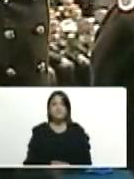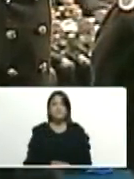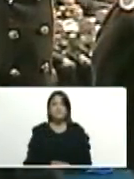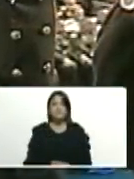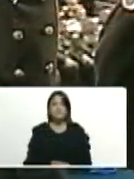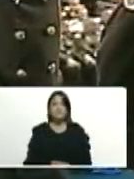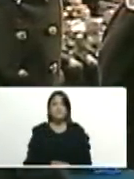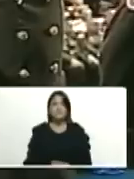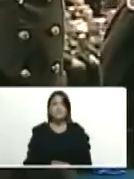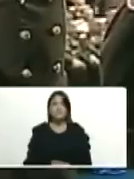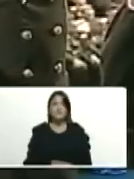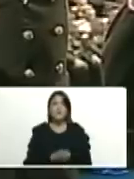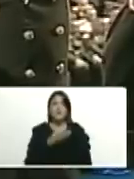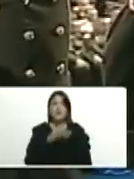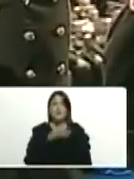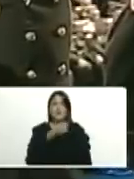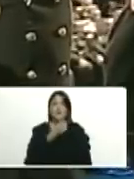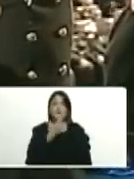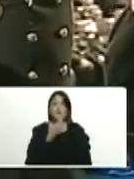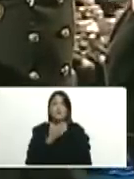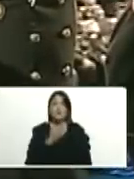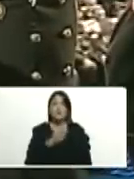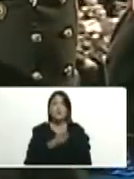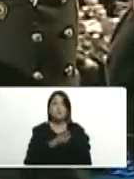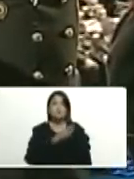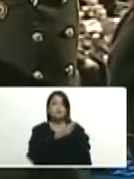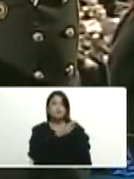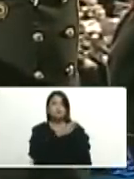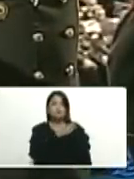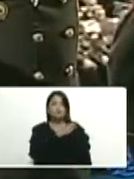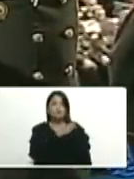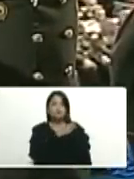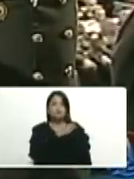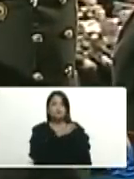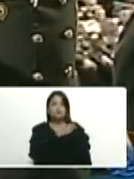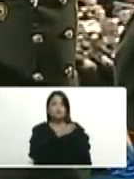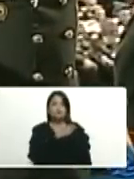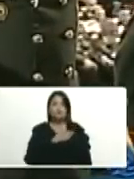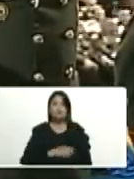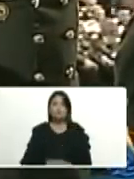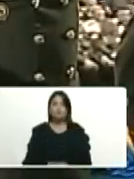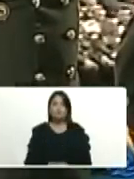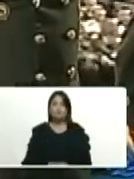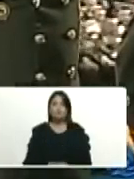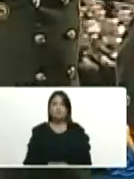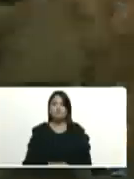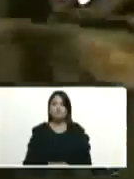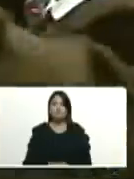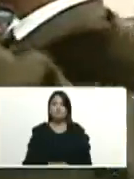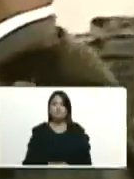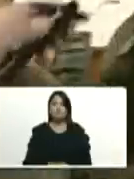comandante jefe, buenas tardes. Permiso para recibir la jerarquía de Santo Primero, la Fuerza Armada Nacional Bolivariana.